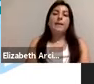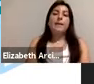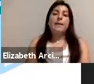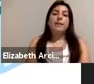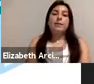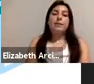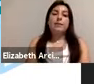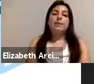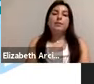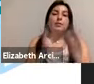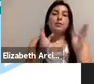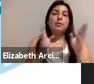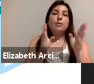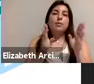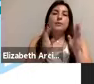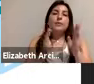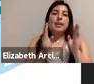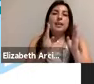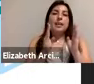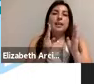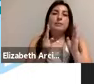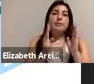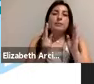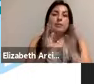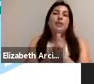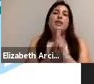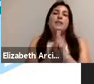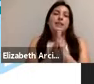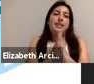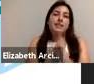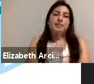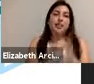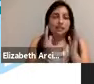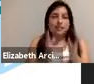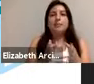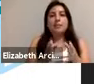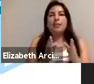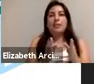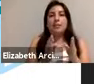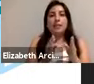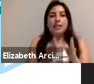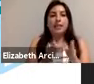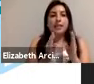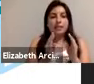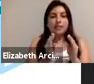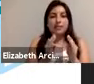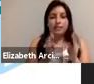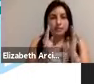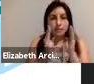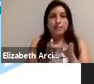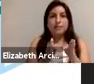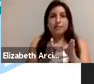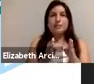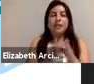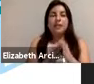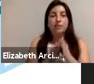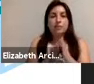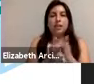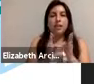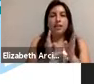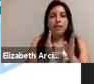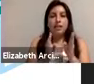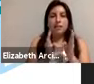vida con su fusión al frente. Es importante también aclarar que esos lentes van